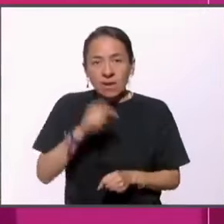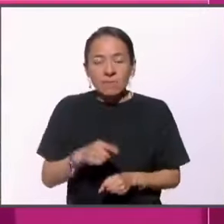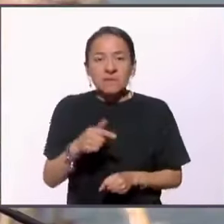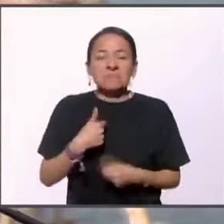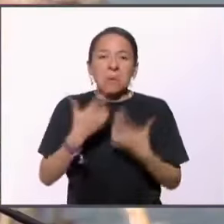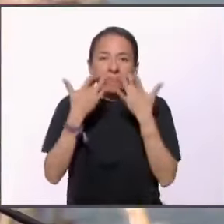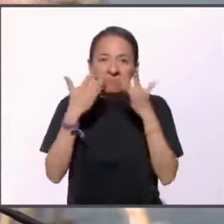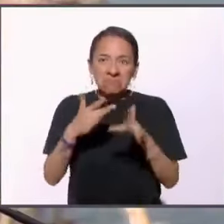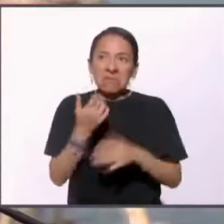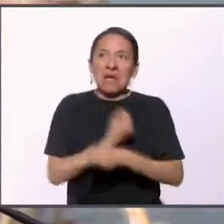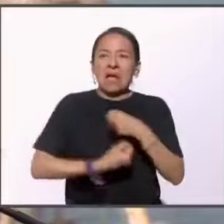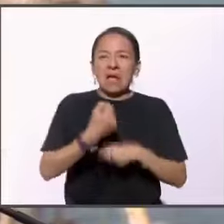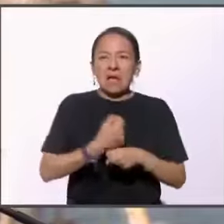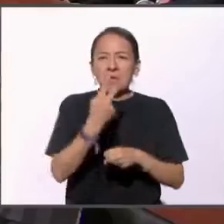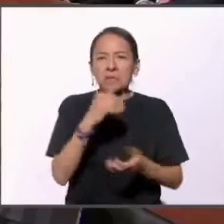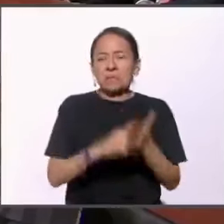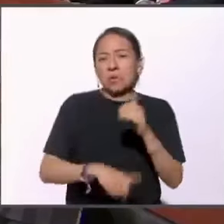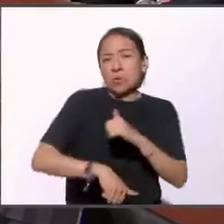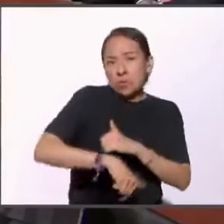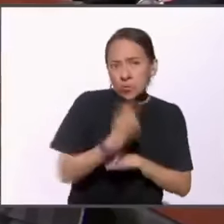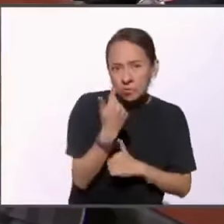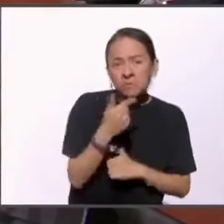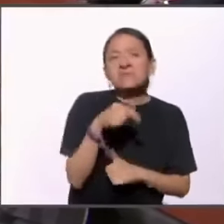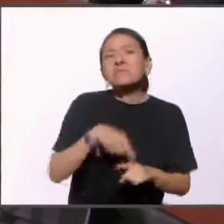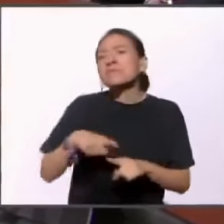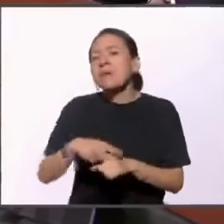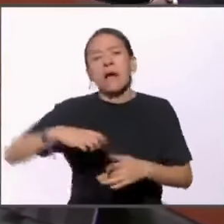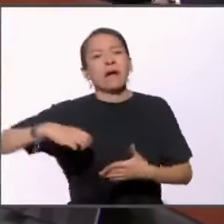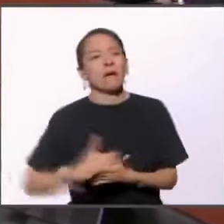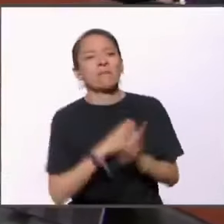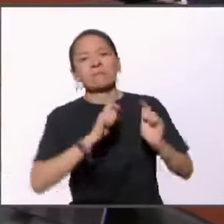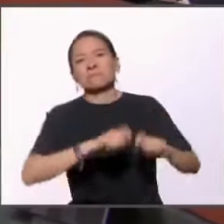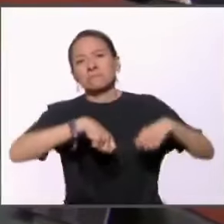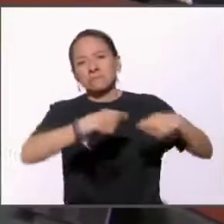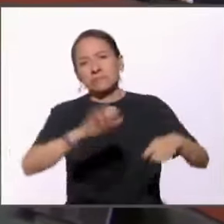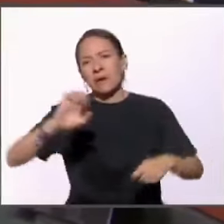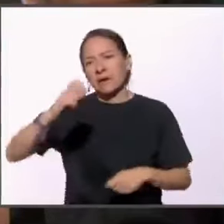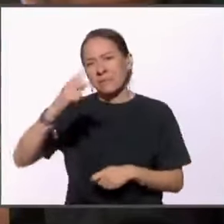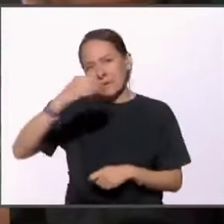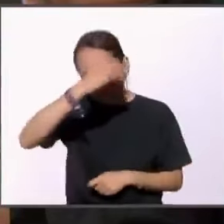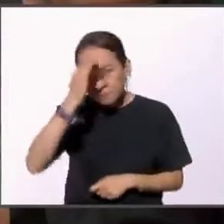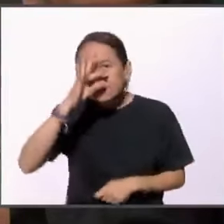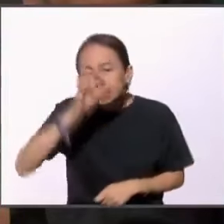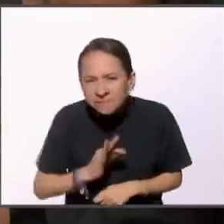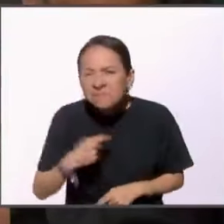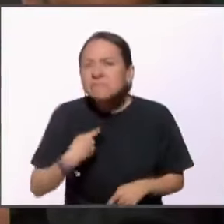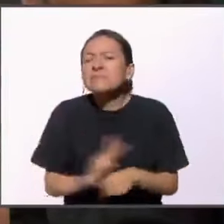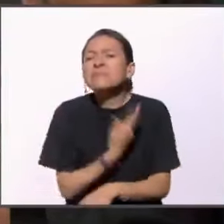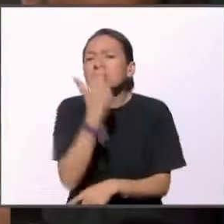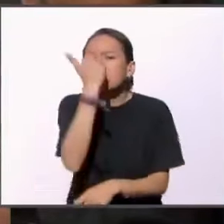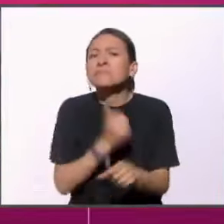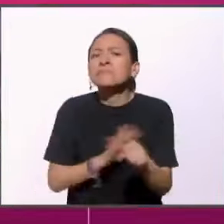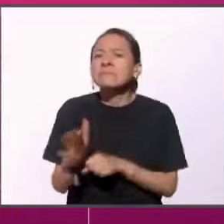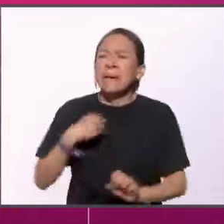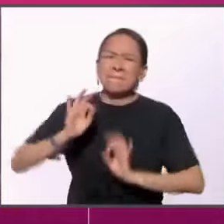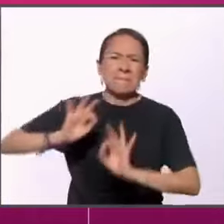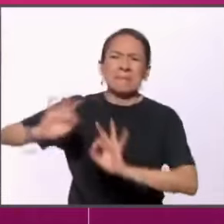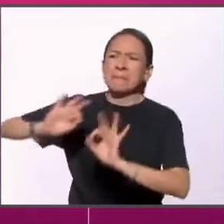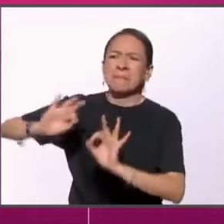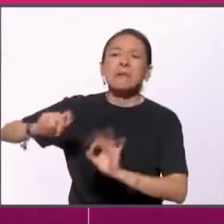los comicios del 2012 y que le dio el triunfo a Enrique Peña Nieto. La causa, una campaña de desprestigio lanzada por